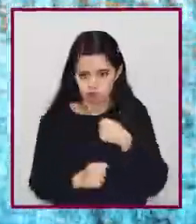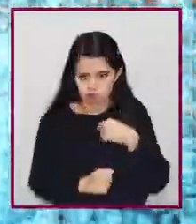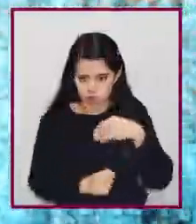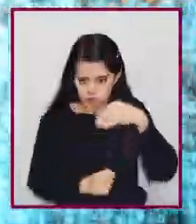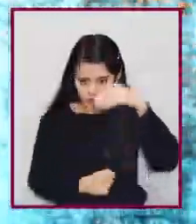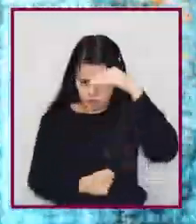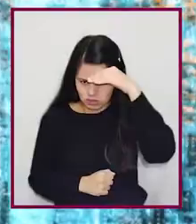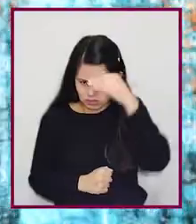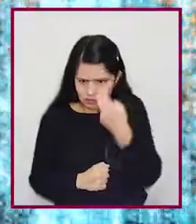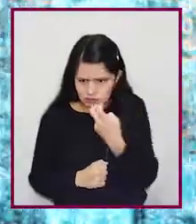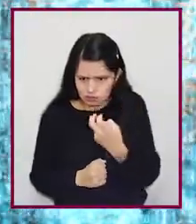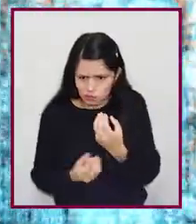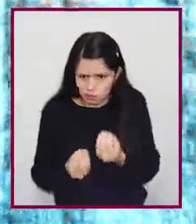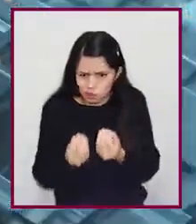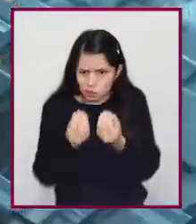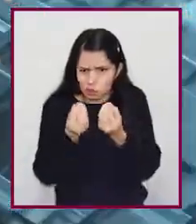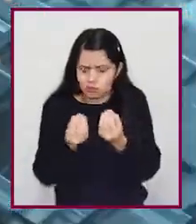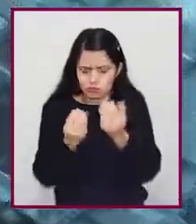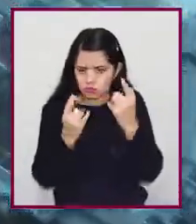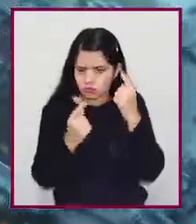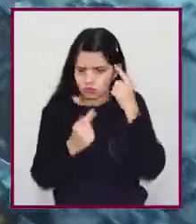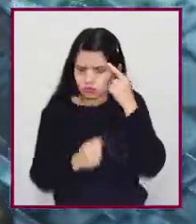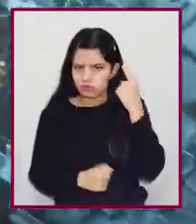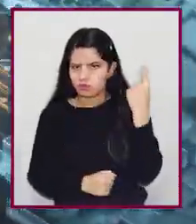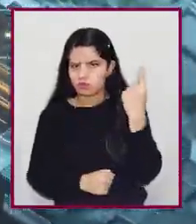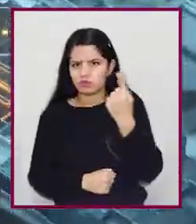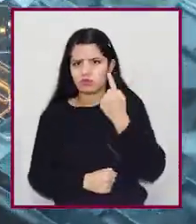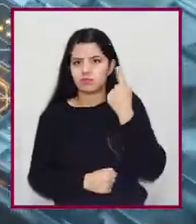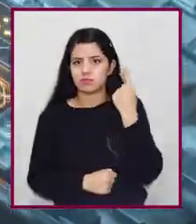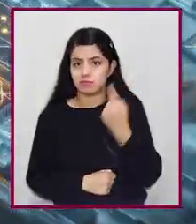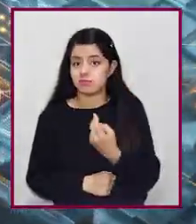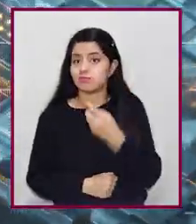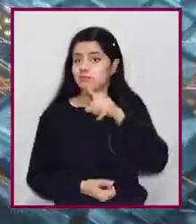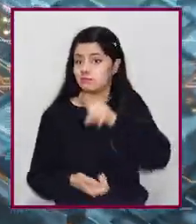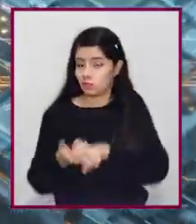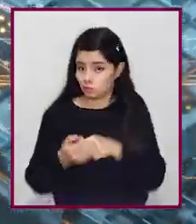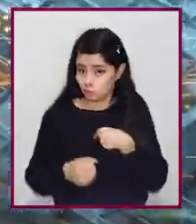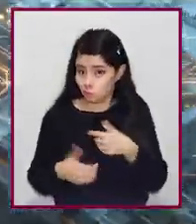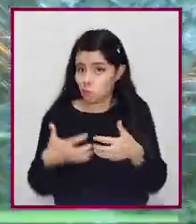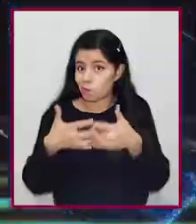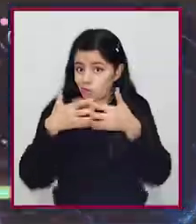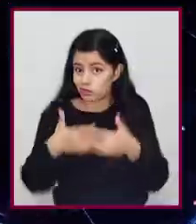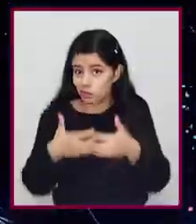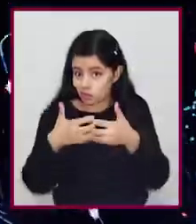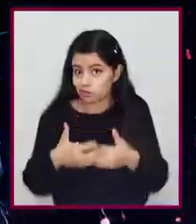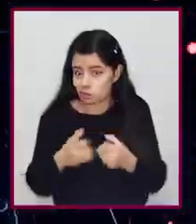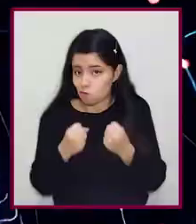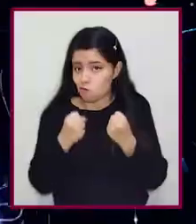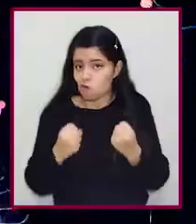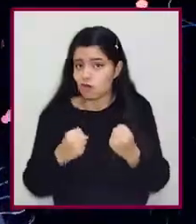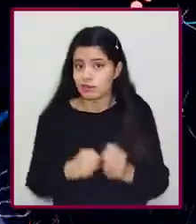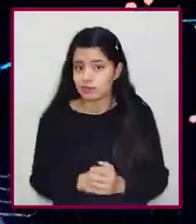pensar en esa cantidad de información. Y eso que traigo un procesador bien potente.